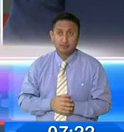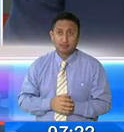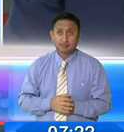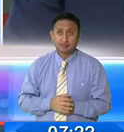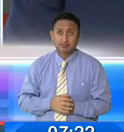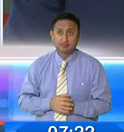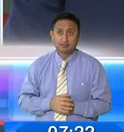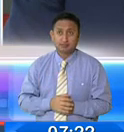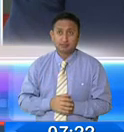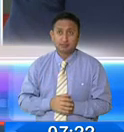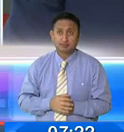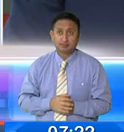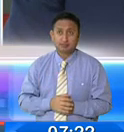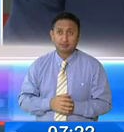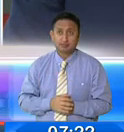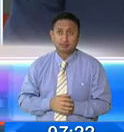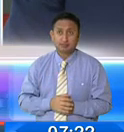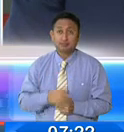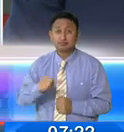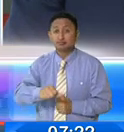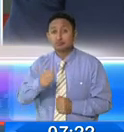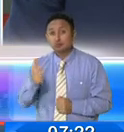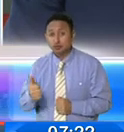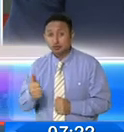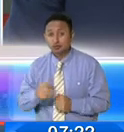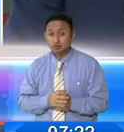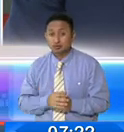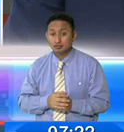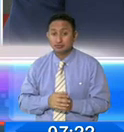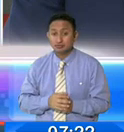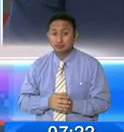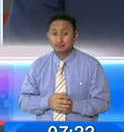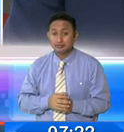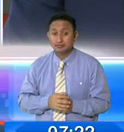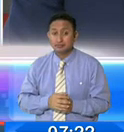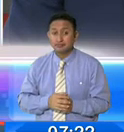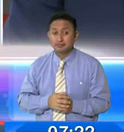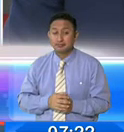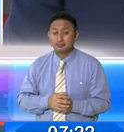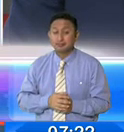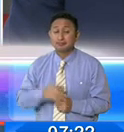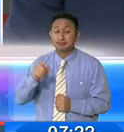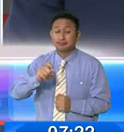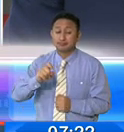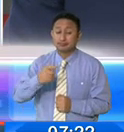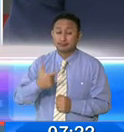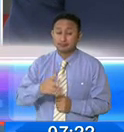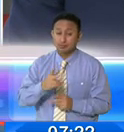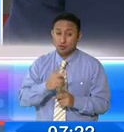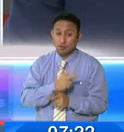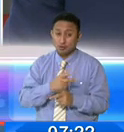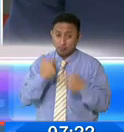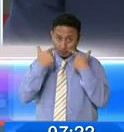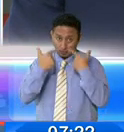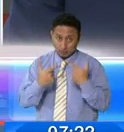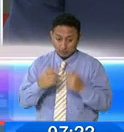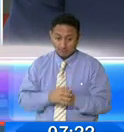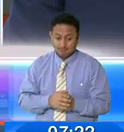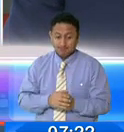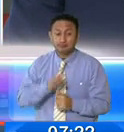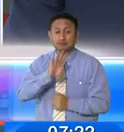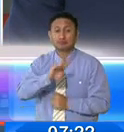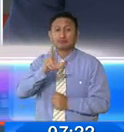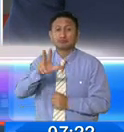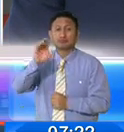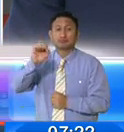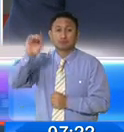año. Pero tenemos un segmento que es aún más vulnerable y que hay que ponerle muchísima atención. Y es que hay un